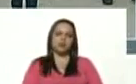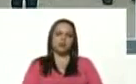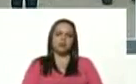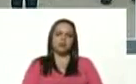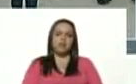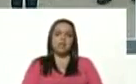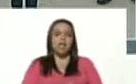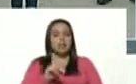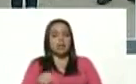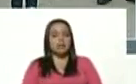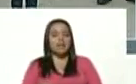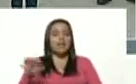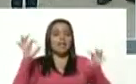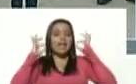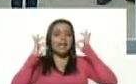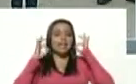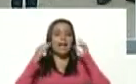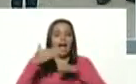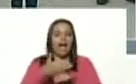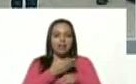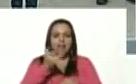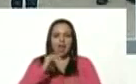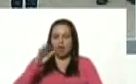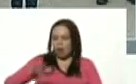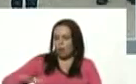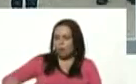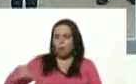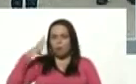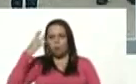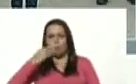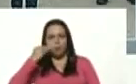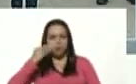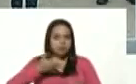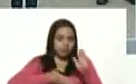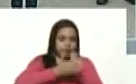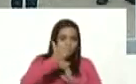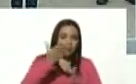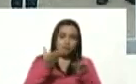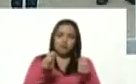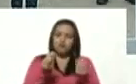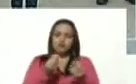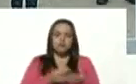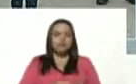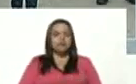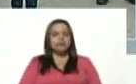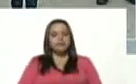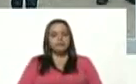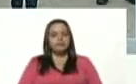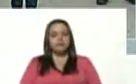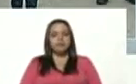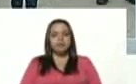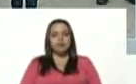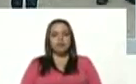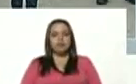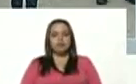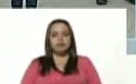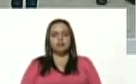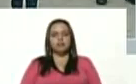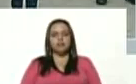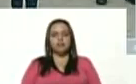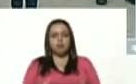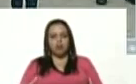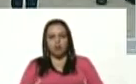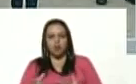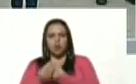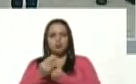Erika Farías cuando era una muchachita. Por allá no las pasábamos, con Víctor Belli, que no supe más